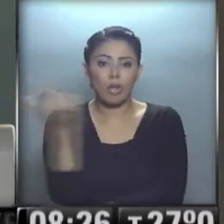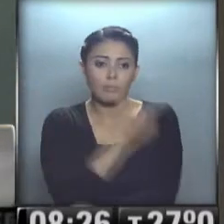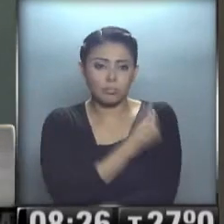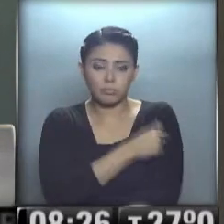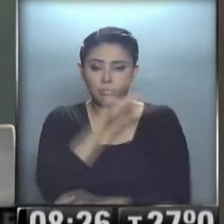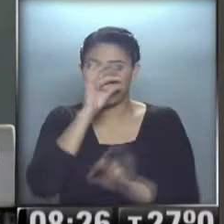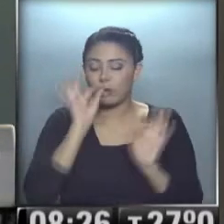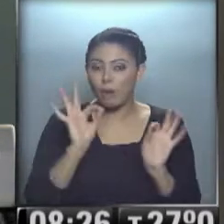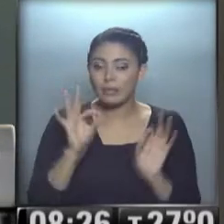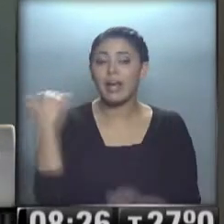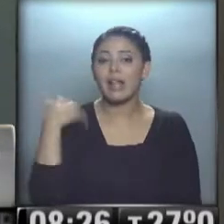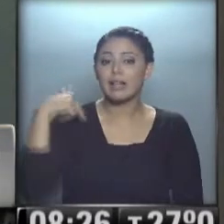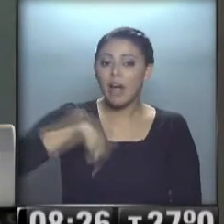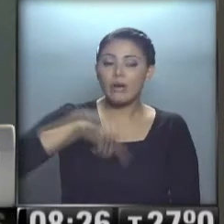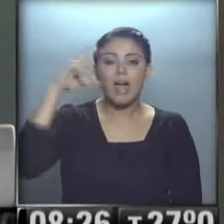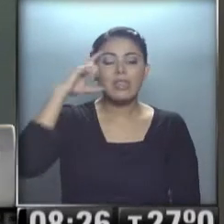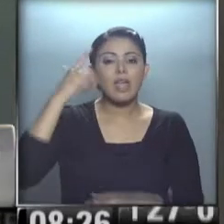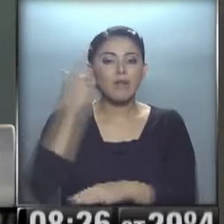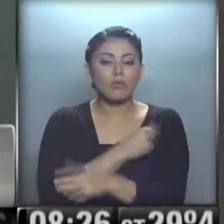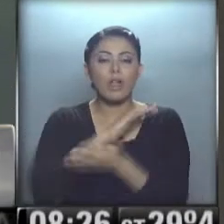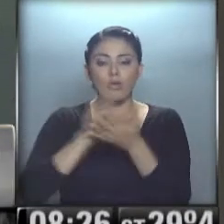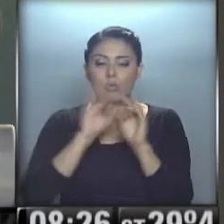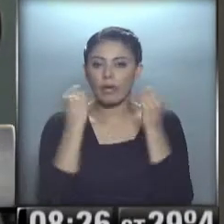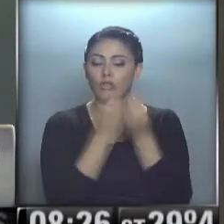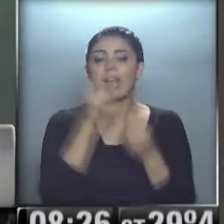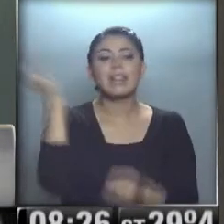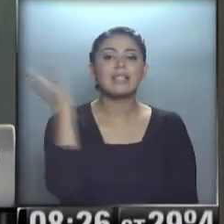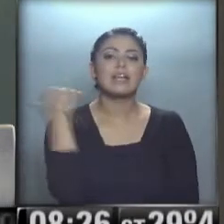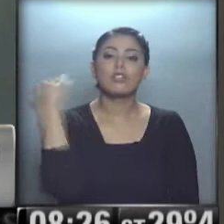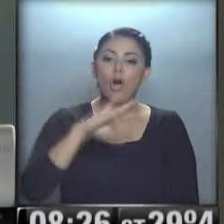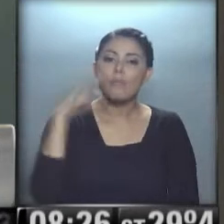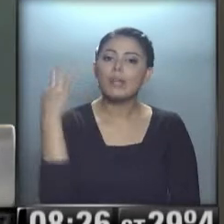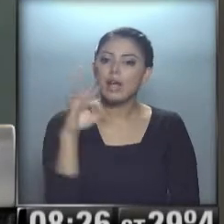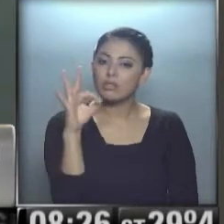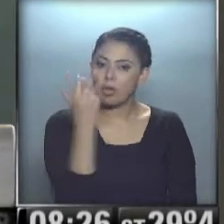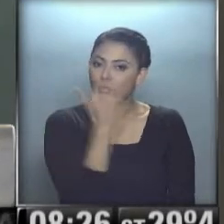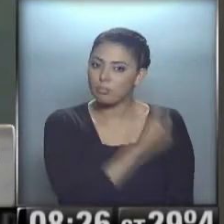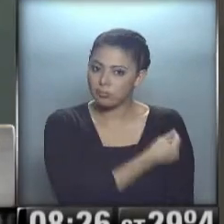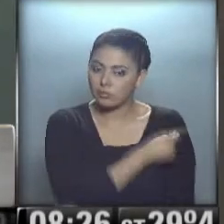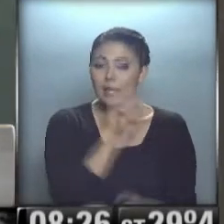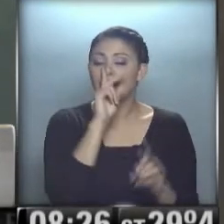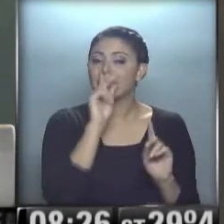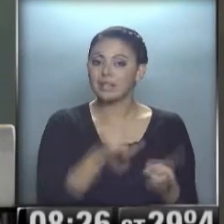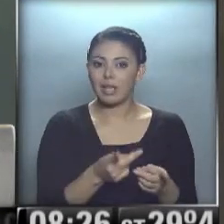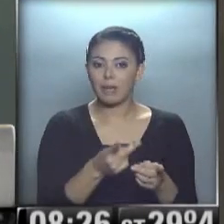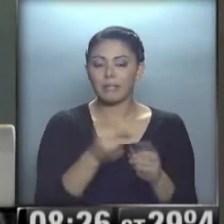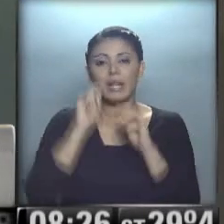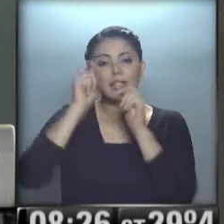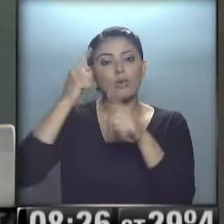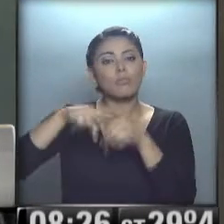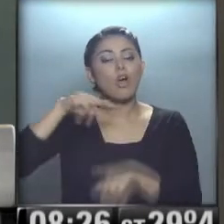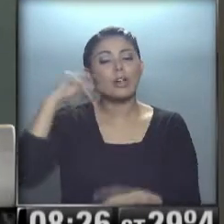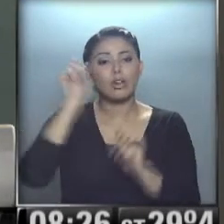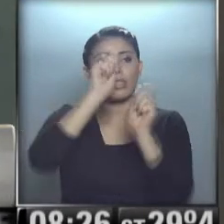Argentina ha incorporado 10 vacunas, teniendo 16 vacunas obligatorias, y a su vez ha tenido claramente un mecanismo de asignación universal por hijo